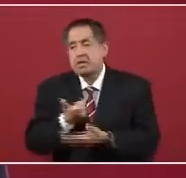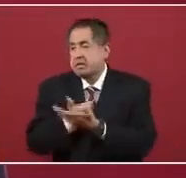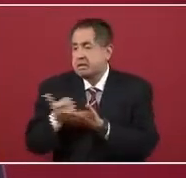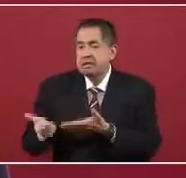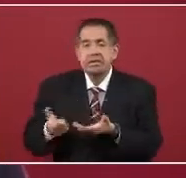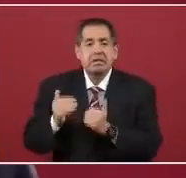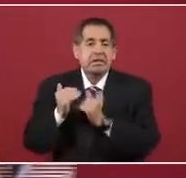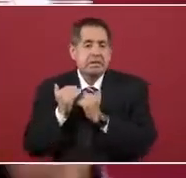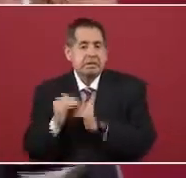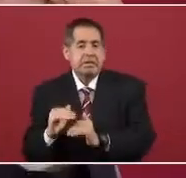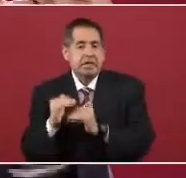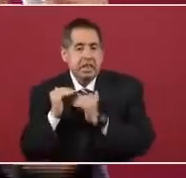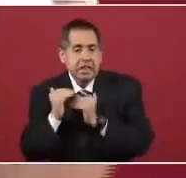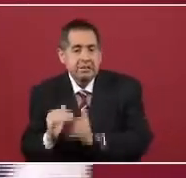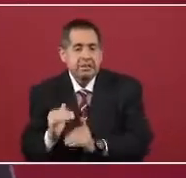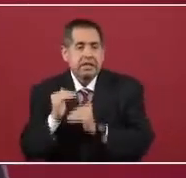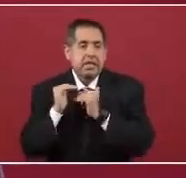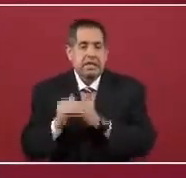Se